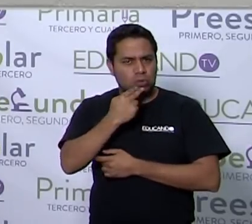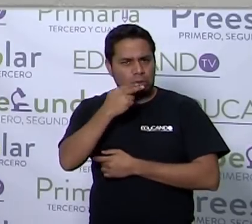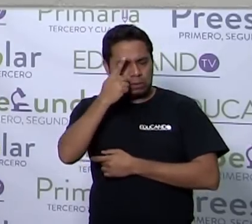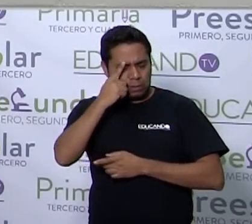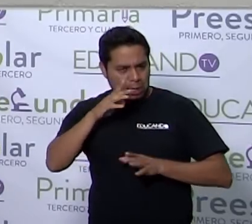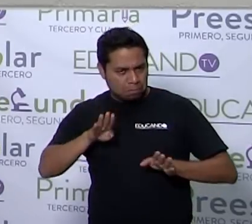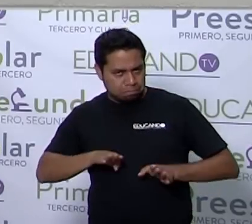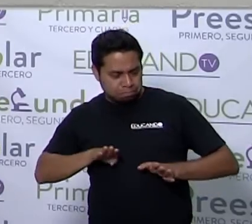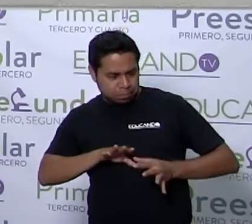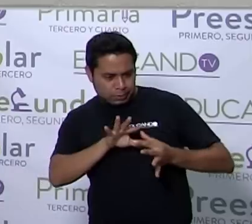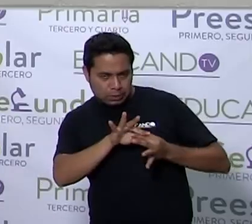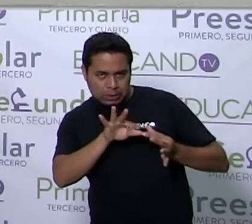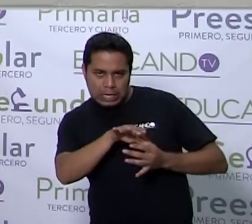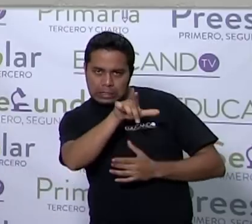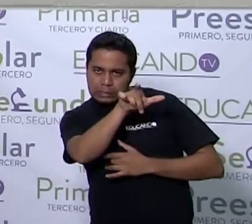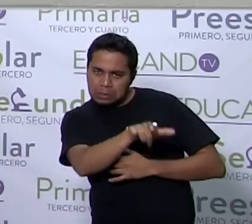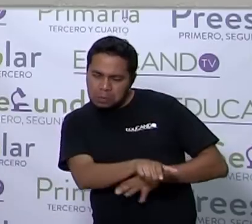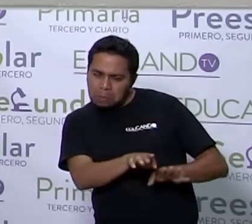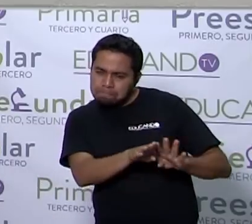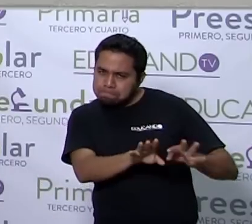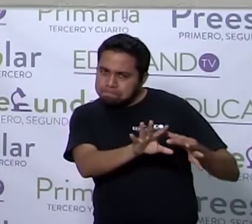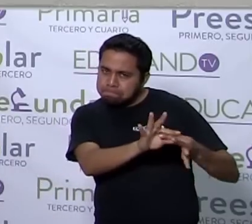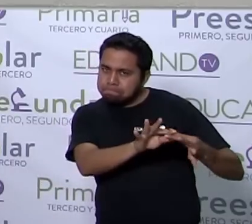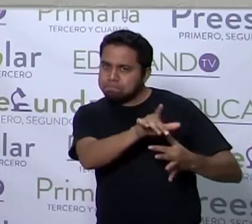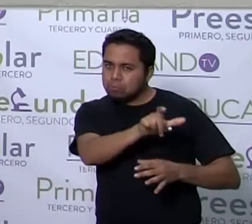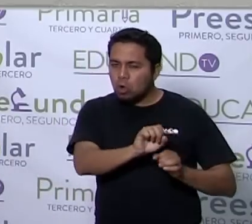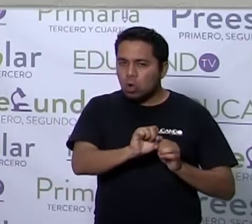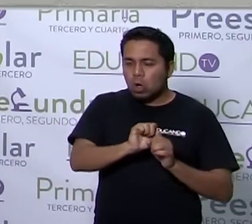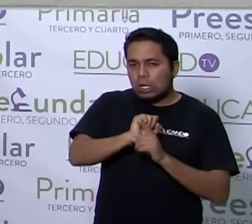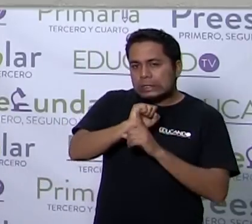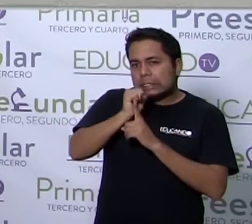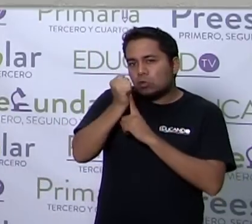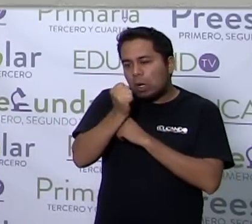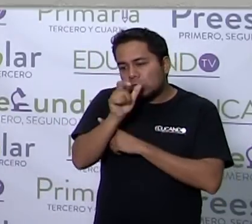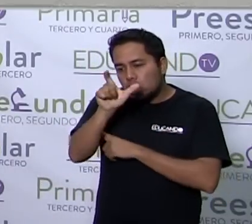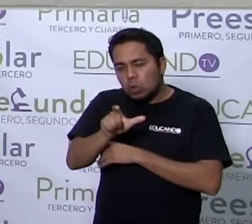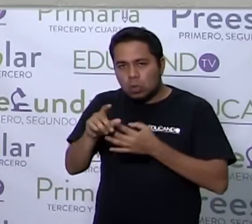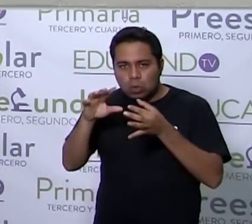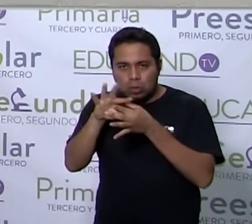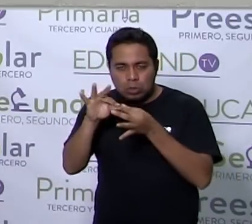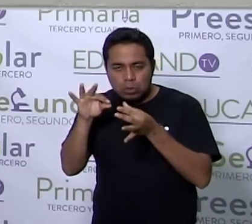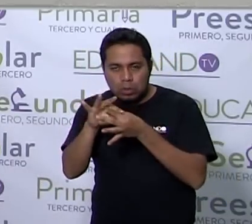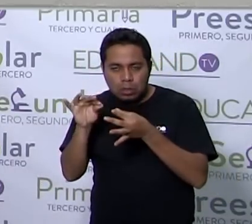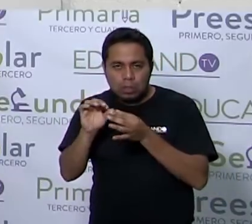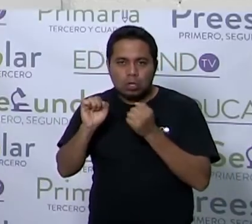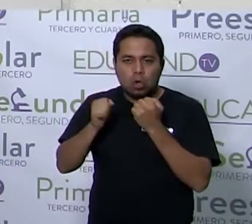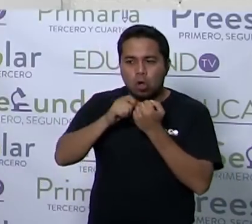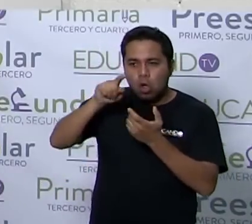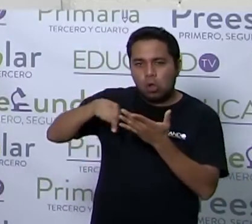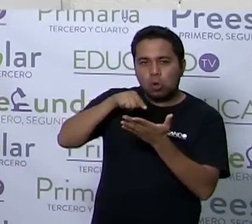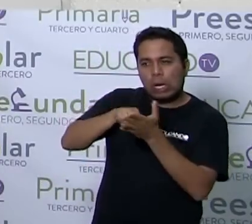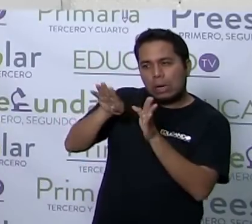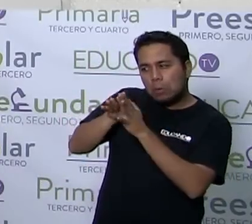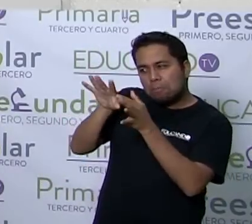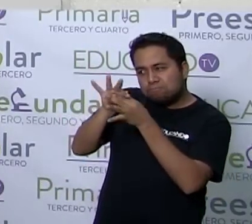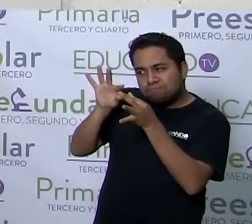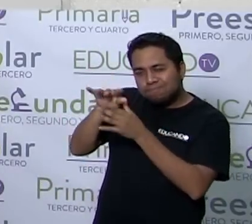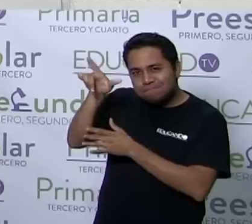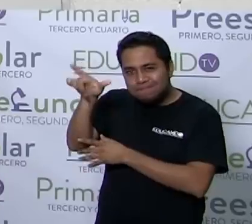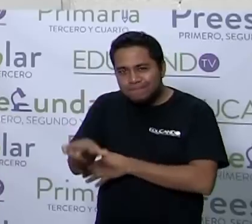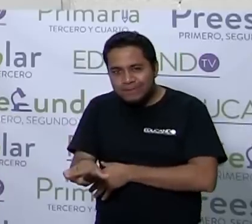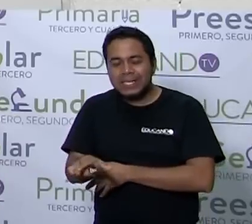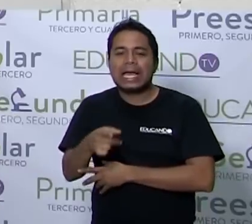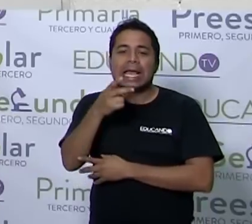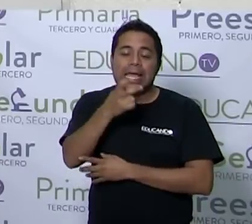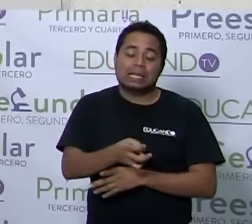Cuando describimos personajes, cuando describimos situaciones, cuando describimos lugares. Para eso